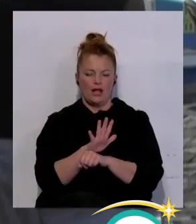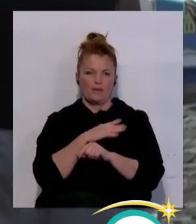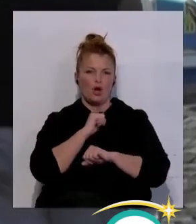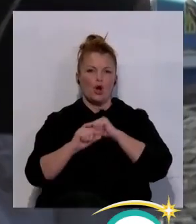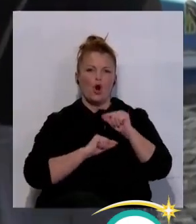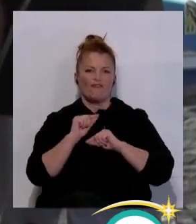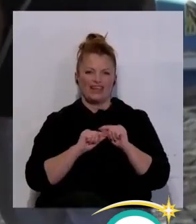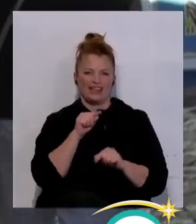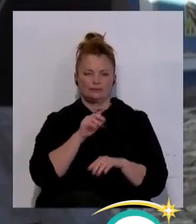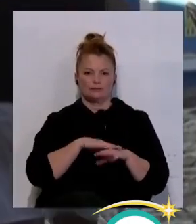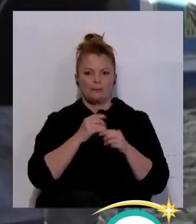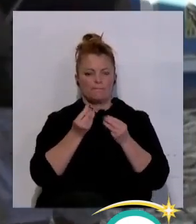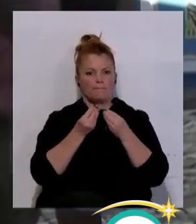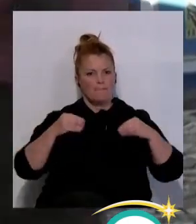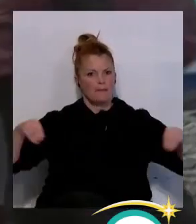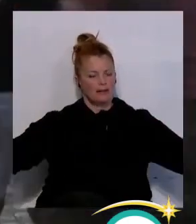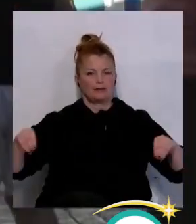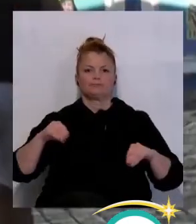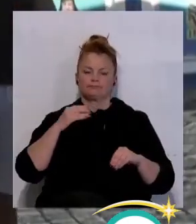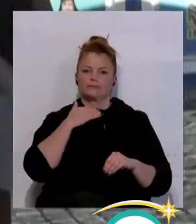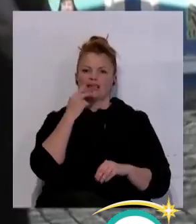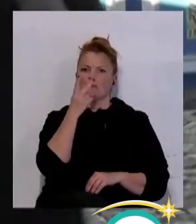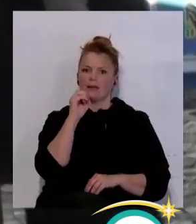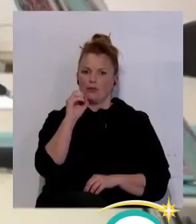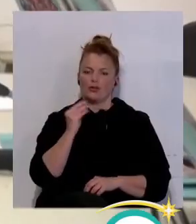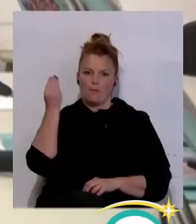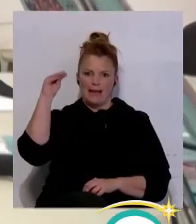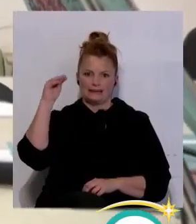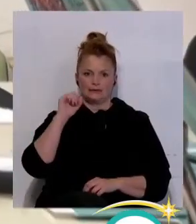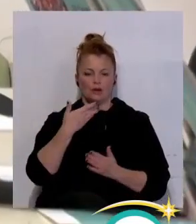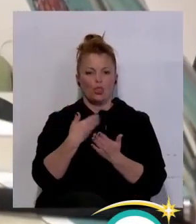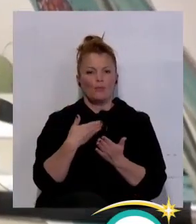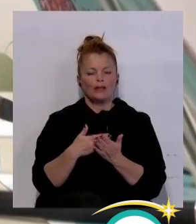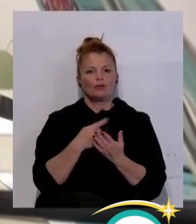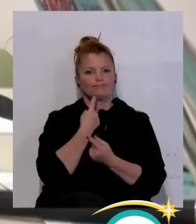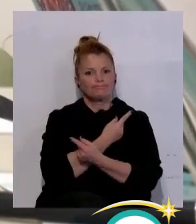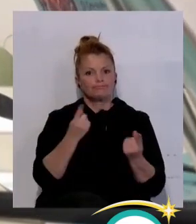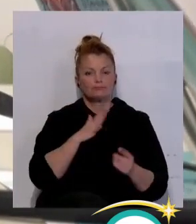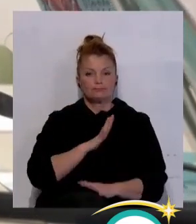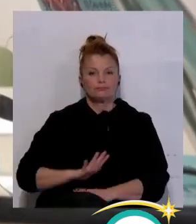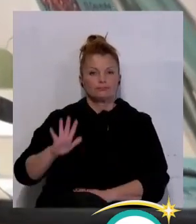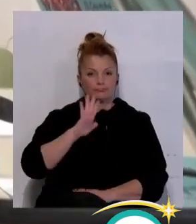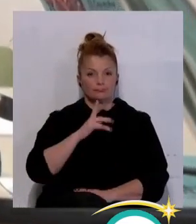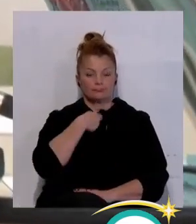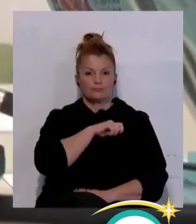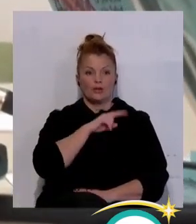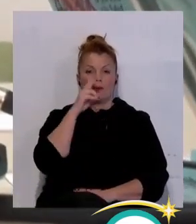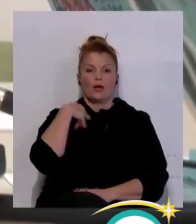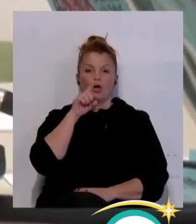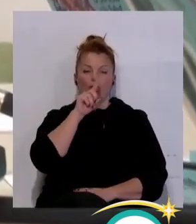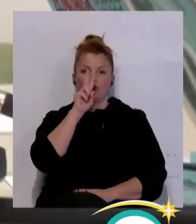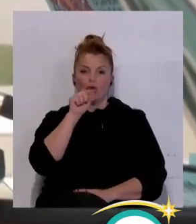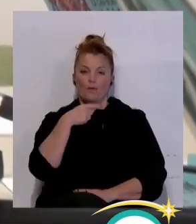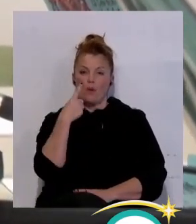COVID-19, con un incremento de los casos del 20%. El documento señala que en nuestro país más de 2,1 millones